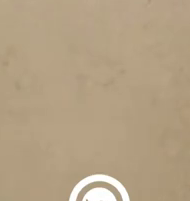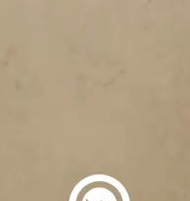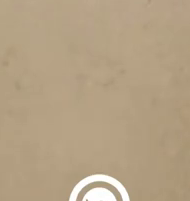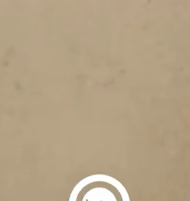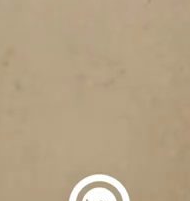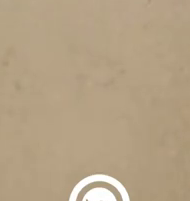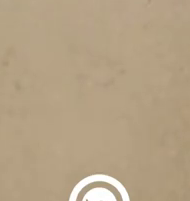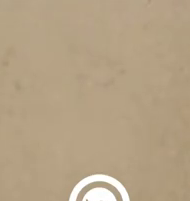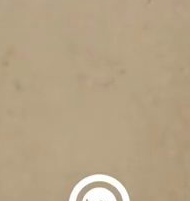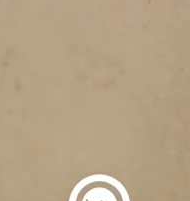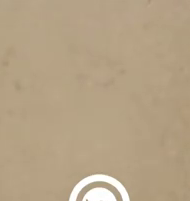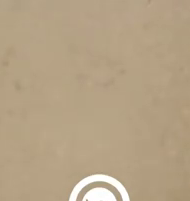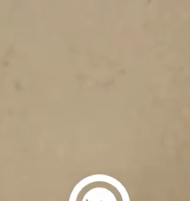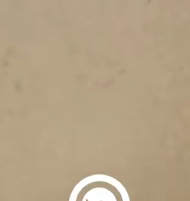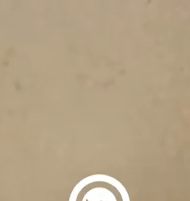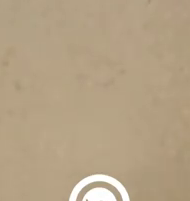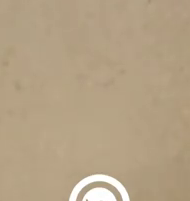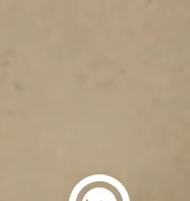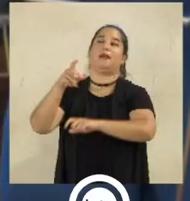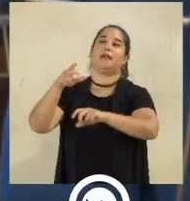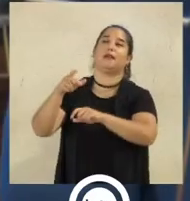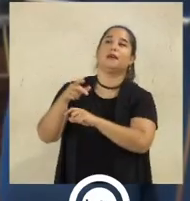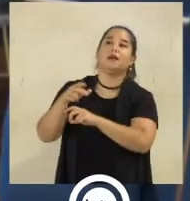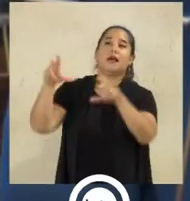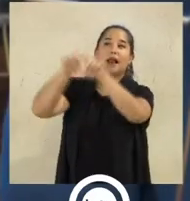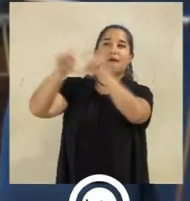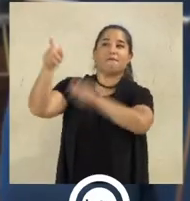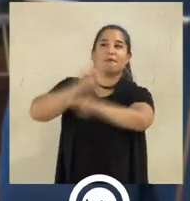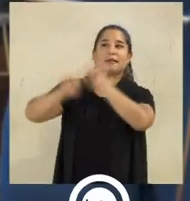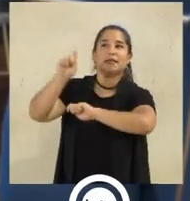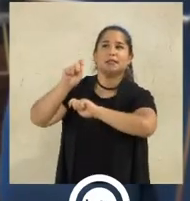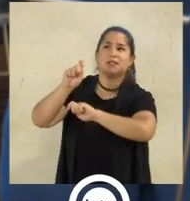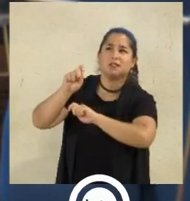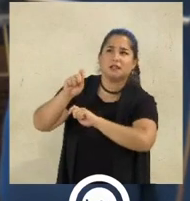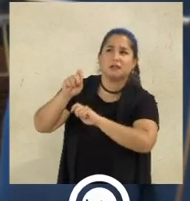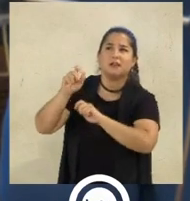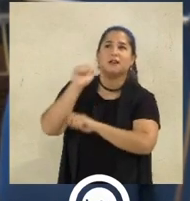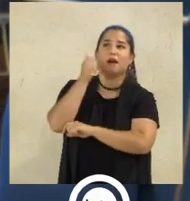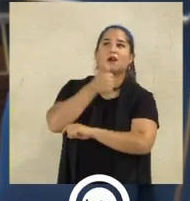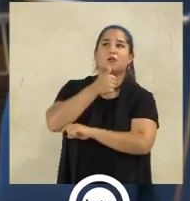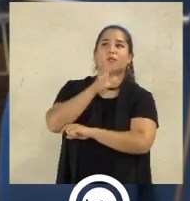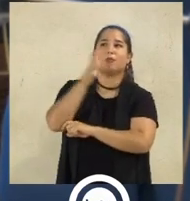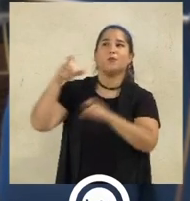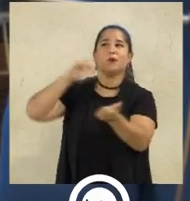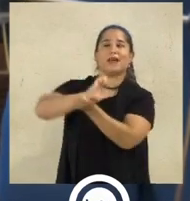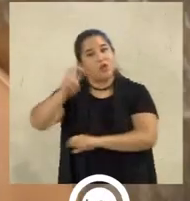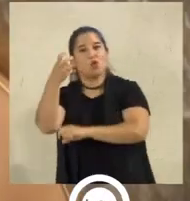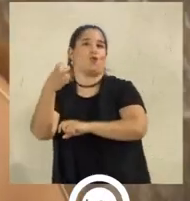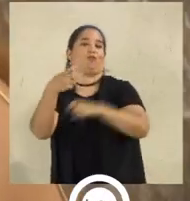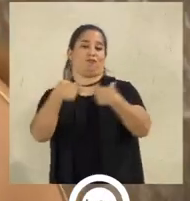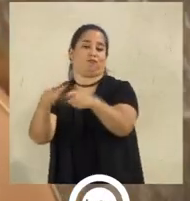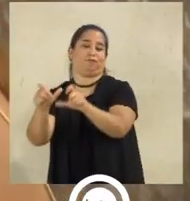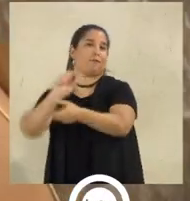La llamada UAP, Unidad Aceleradora de Proyectos, será gestionada desde el área de urbanismo y supondrá agilizar proyectos que supongan